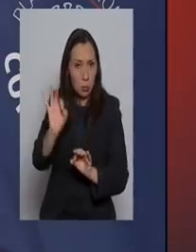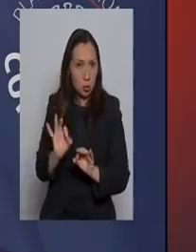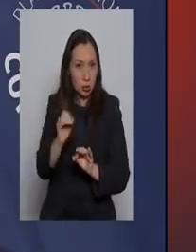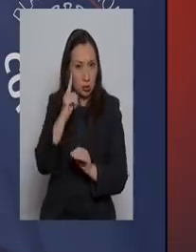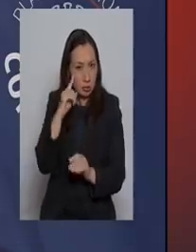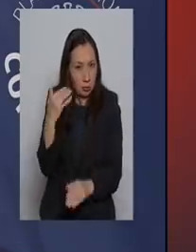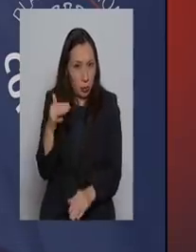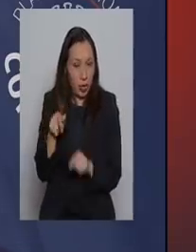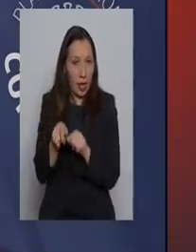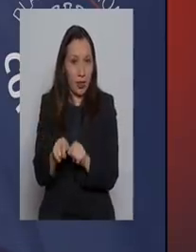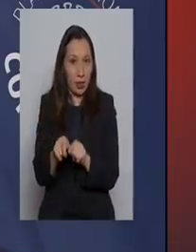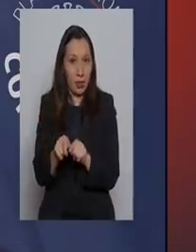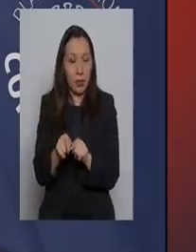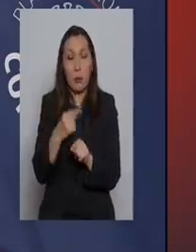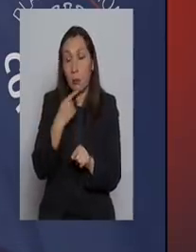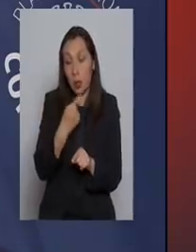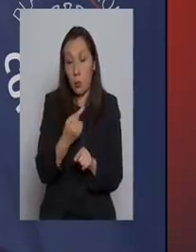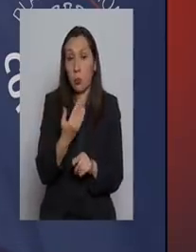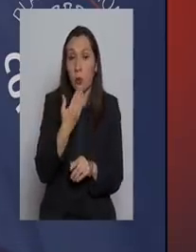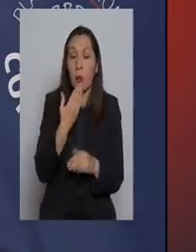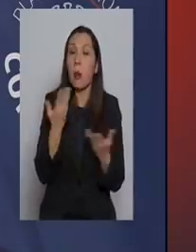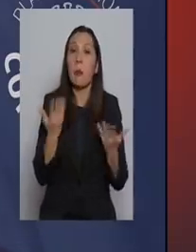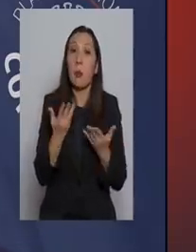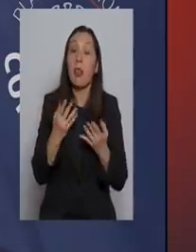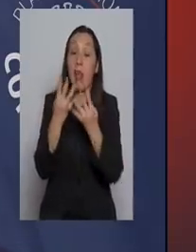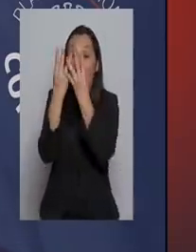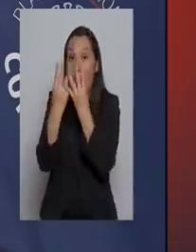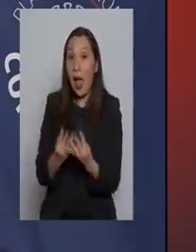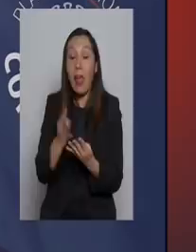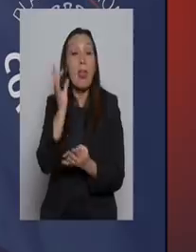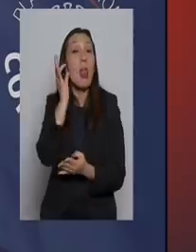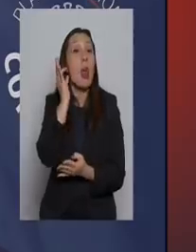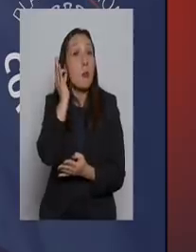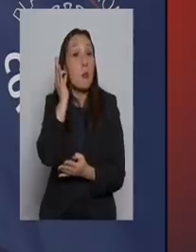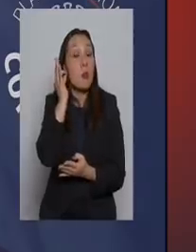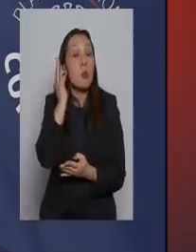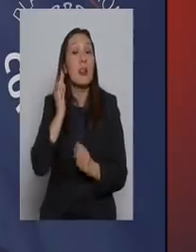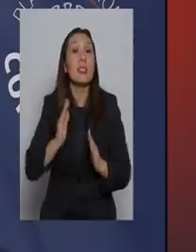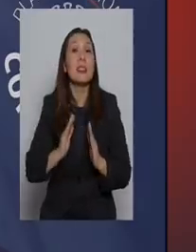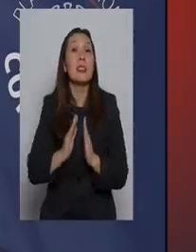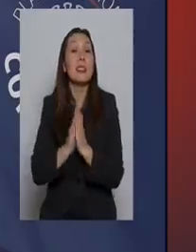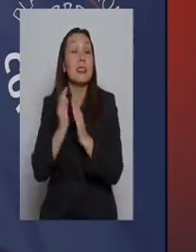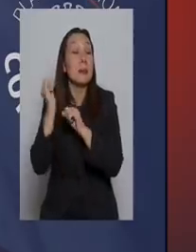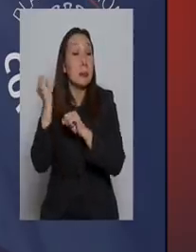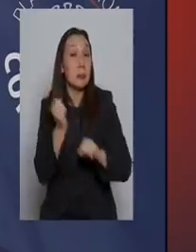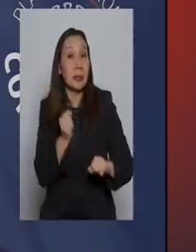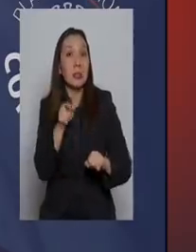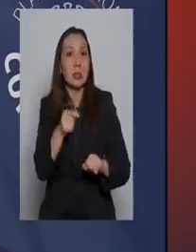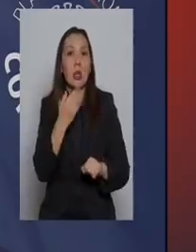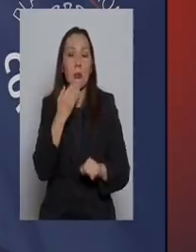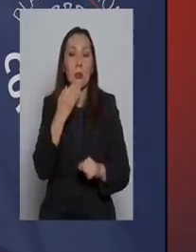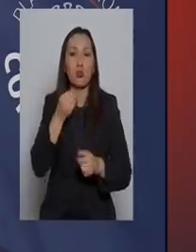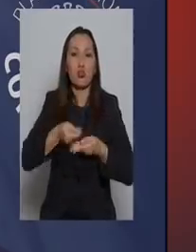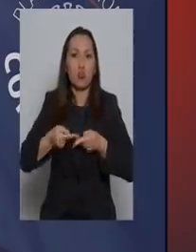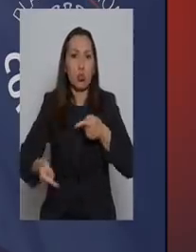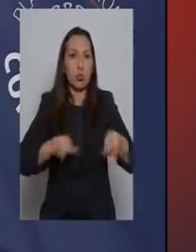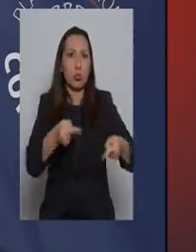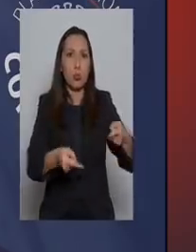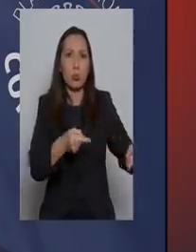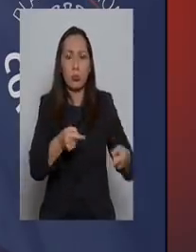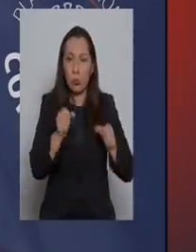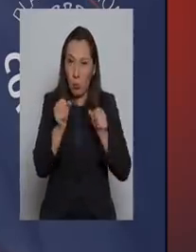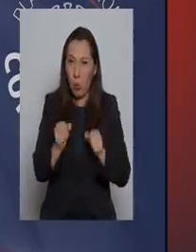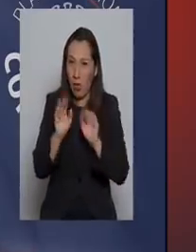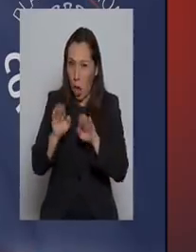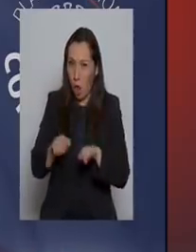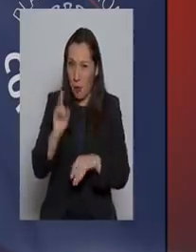porcentualmente significativo? Se lo pregunto también porque en la cárcel de mujeres de San Miguel también hay casos de contagio. ¿Se podría también